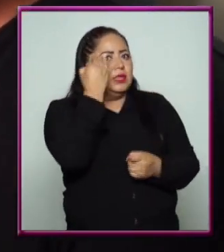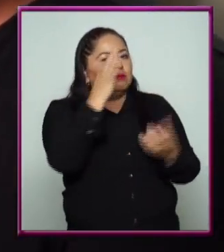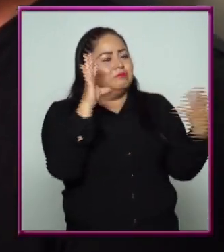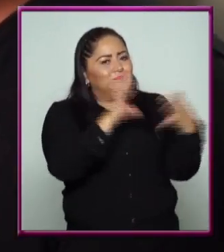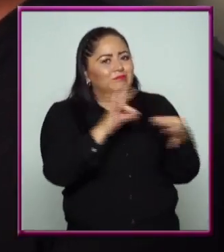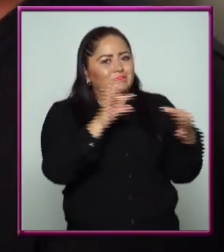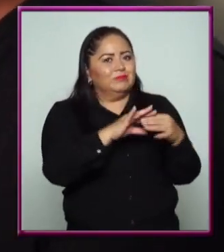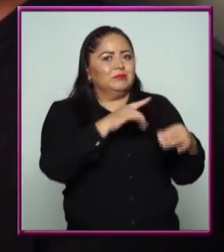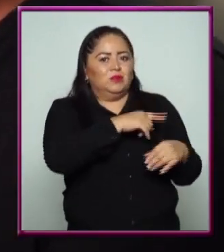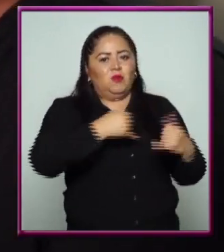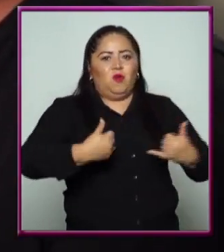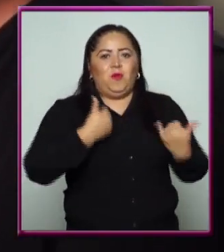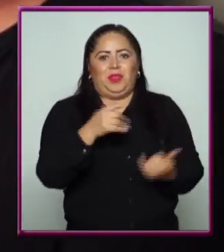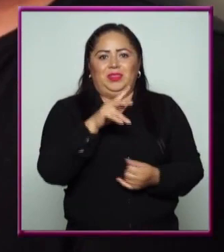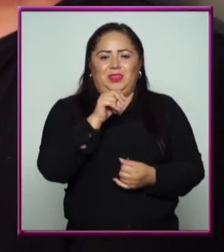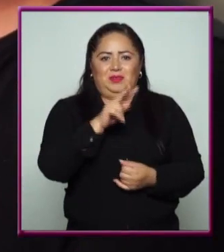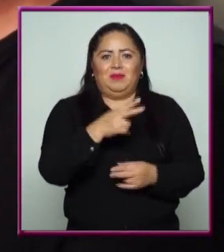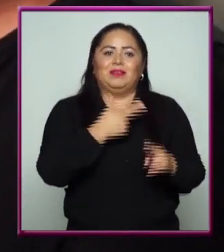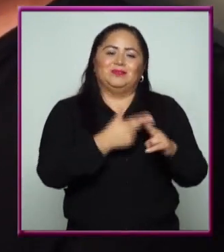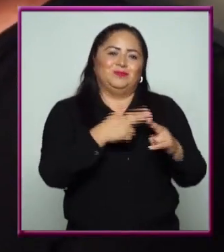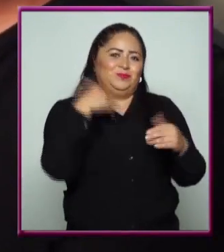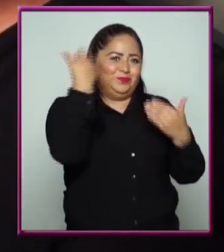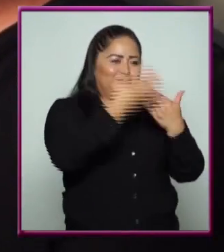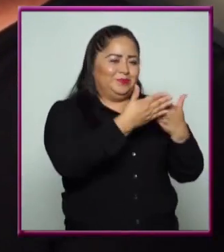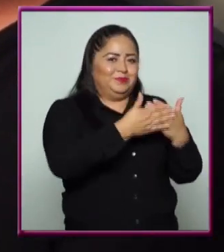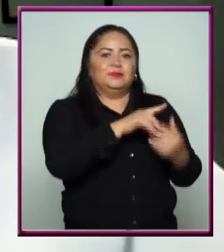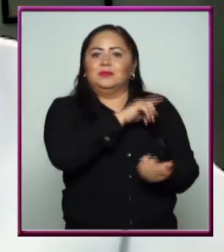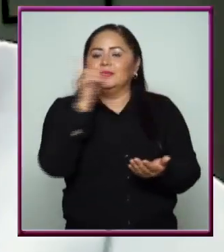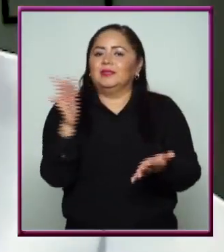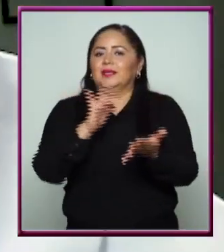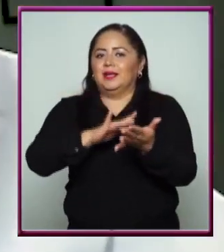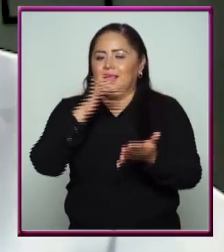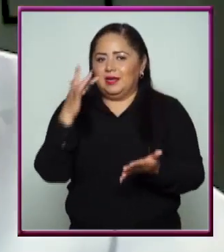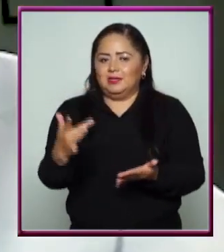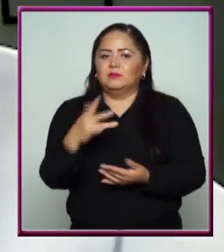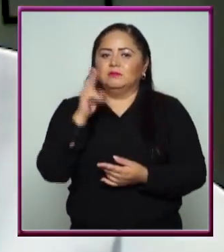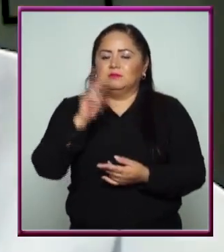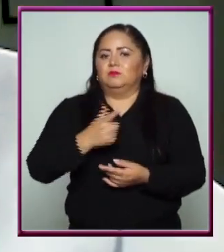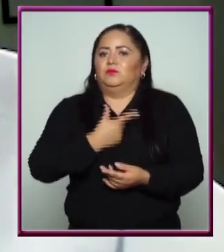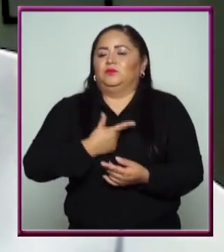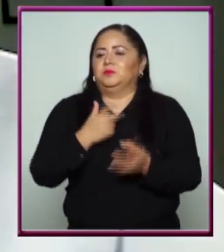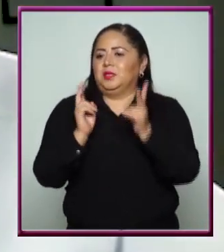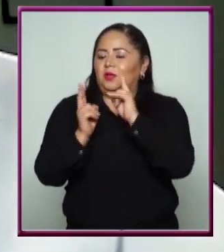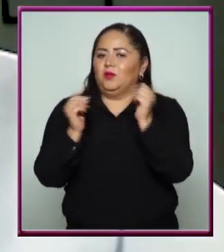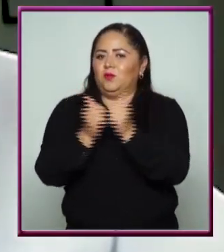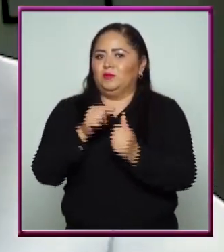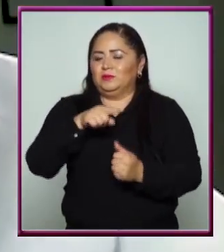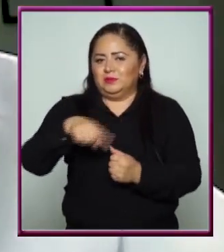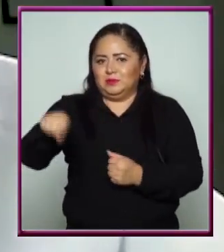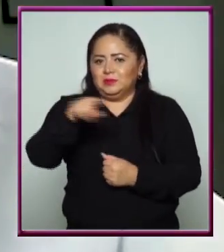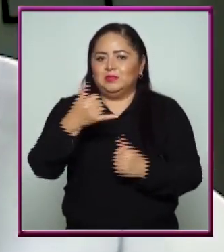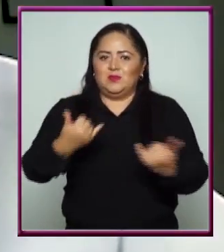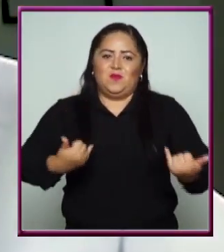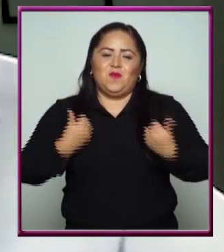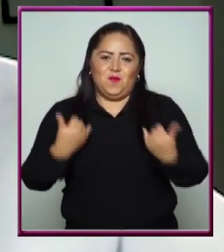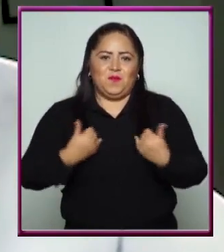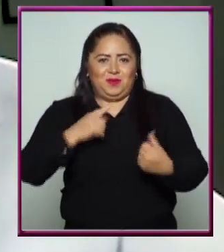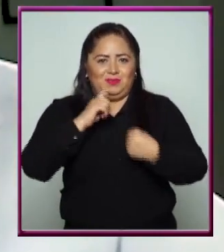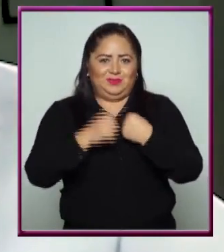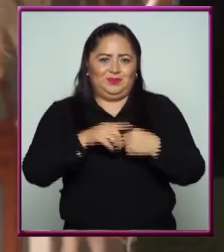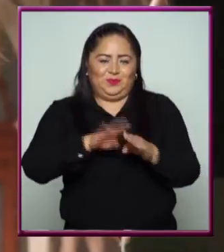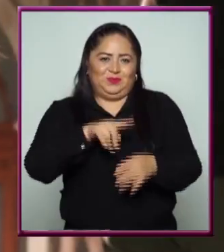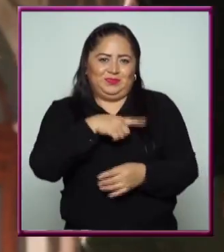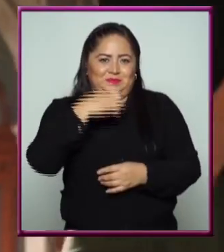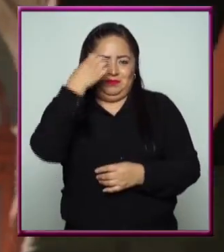Gracias por estar en Jóvenes en TV y hasta la próxima. Gracias a ustedes, es un honor poder platicar con ustedes y con los jóvenes a través de